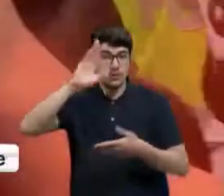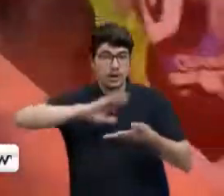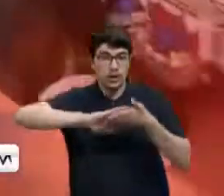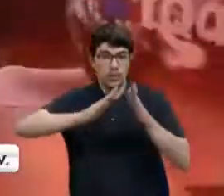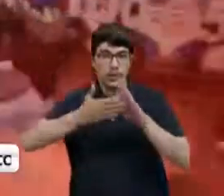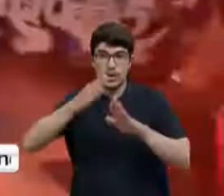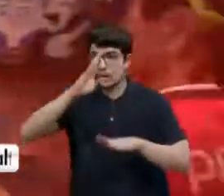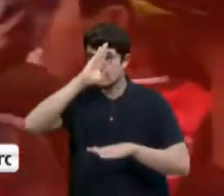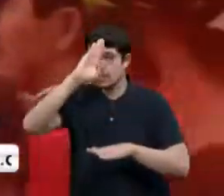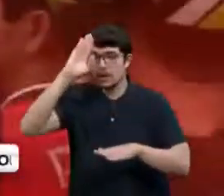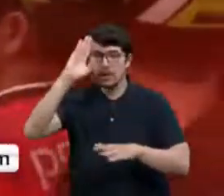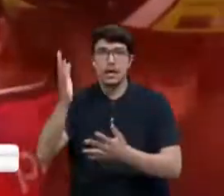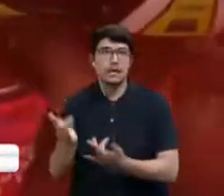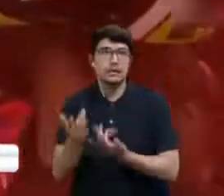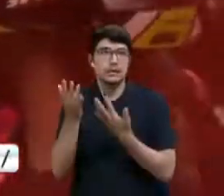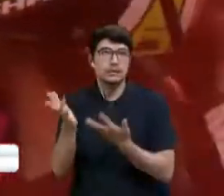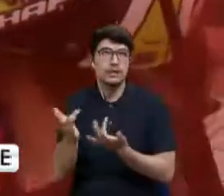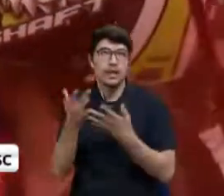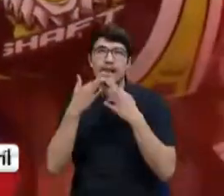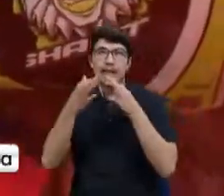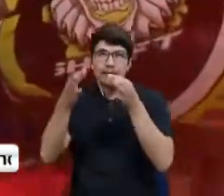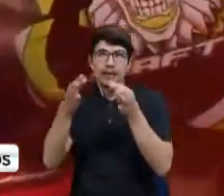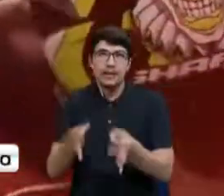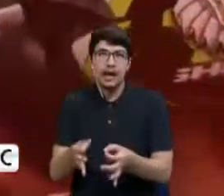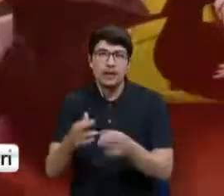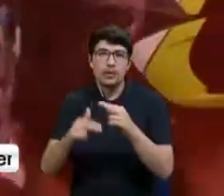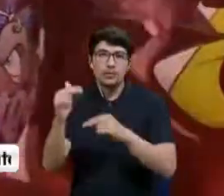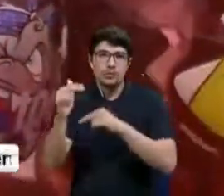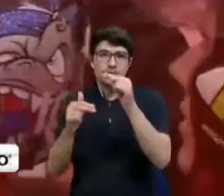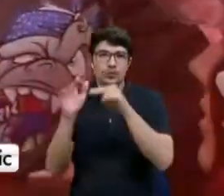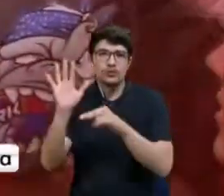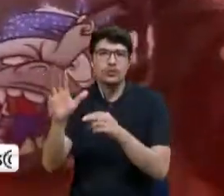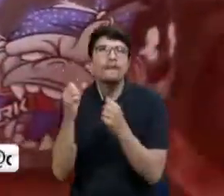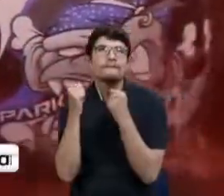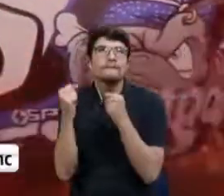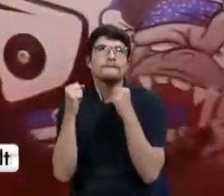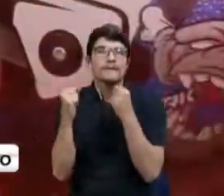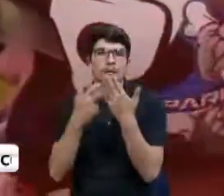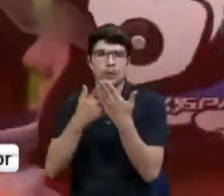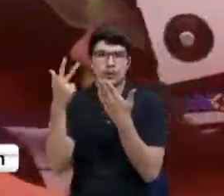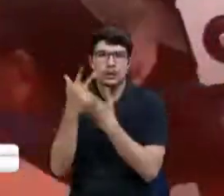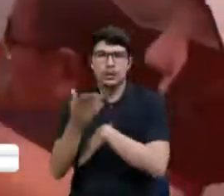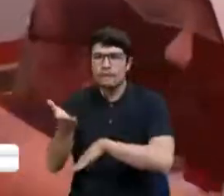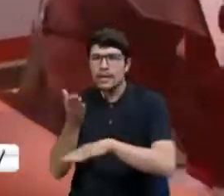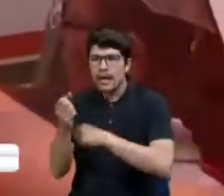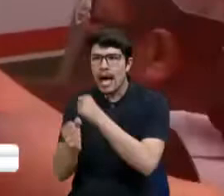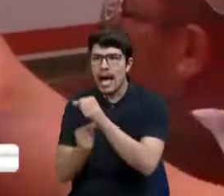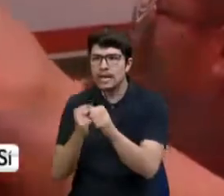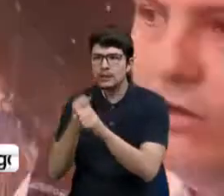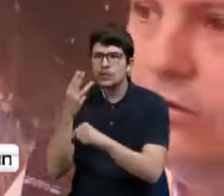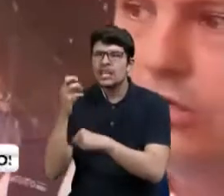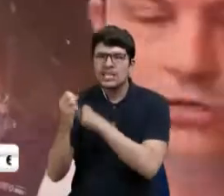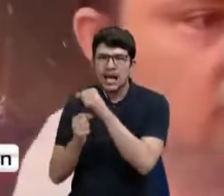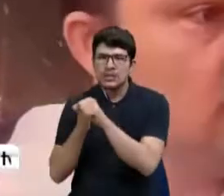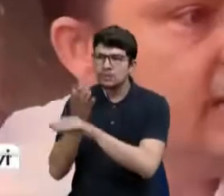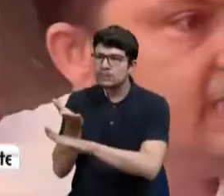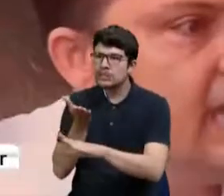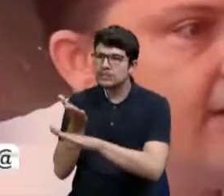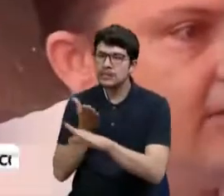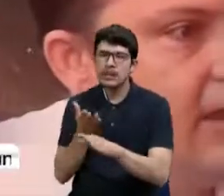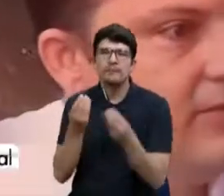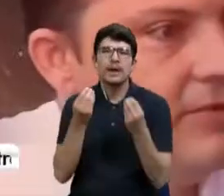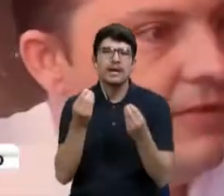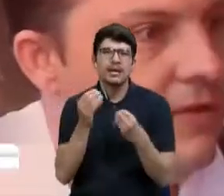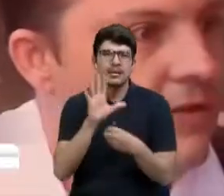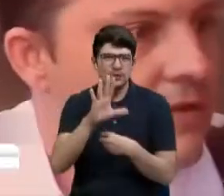espera de ver por fin hecho realidad este anhelado proyecto solicitado por décadas para que tragedias como esta no se